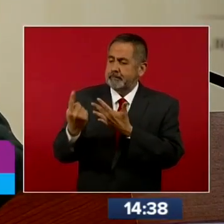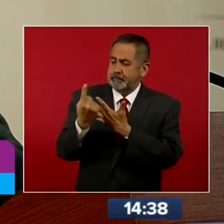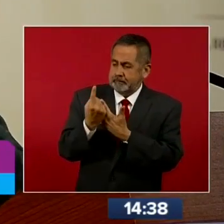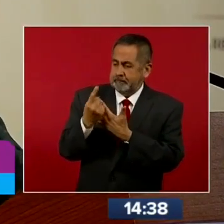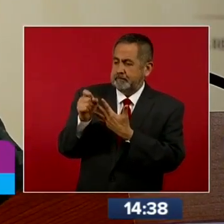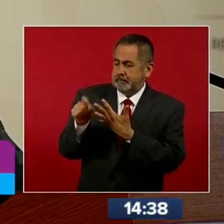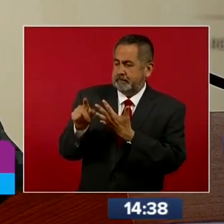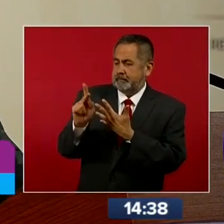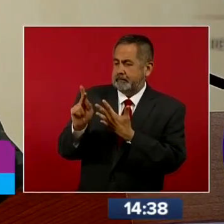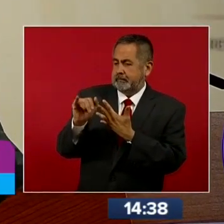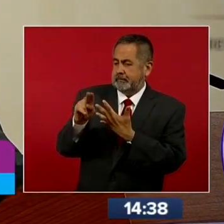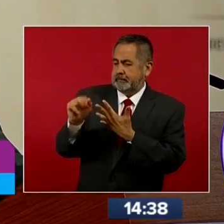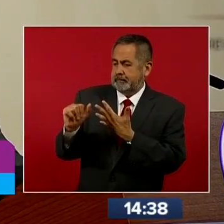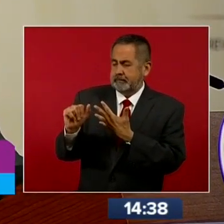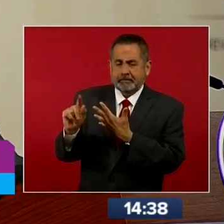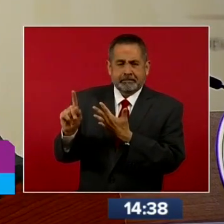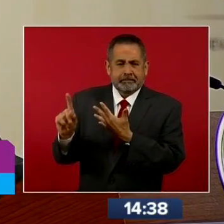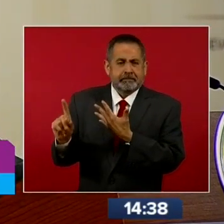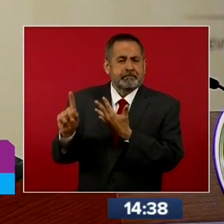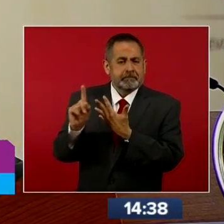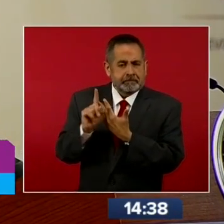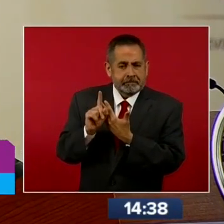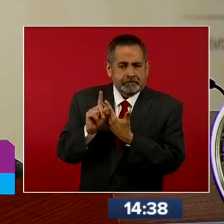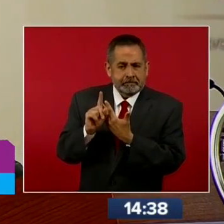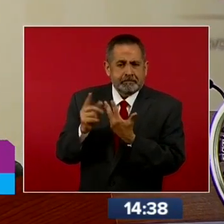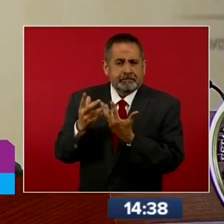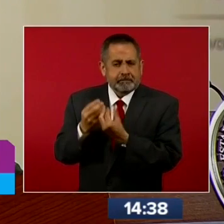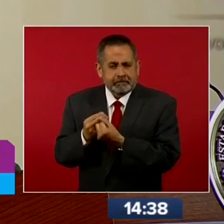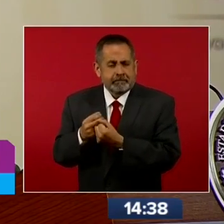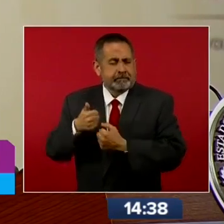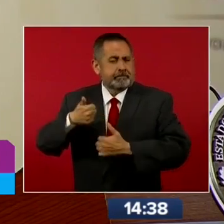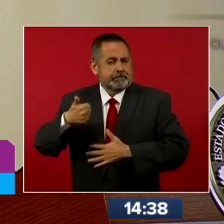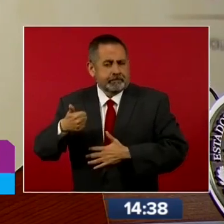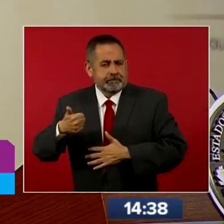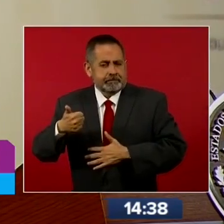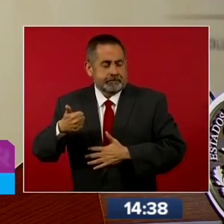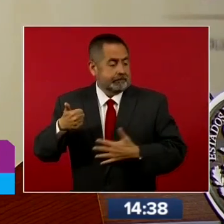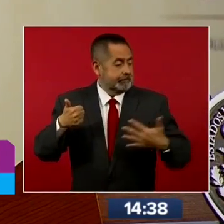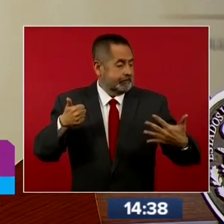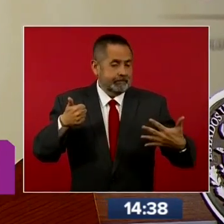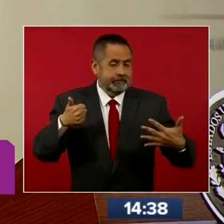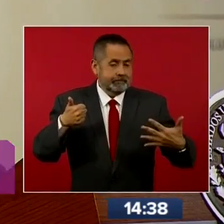la licenciada Piña.